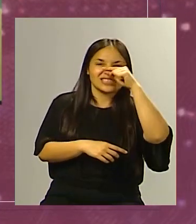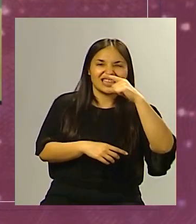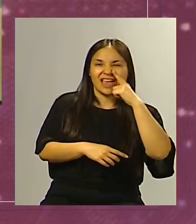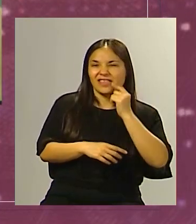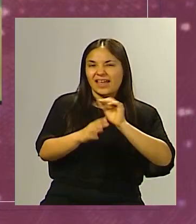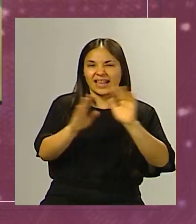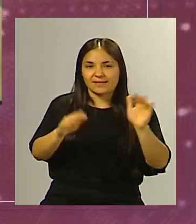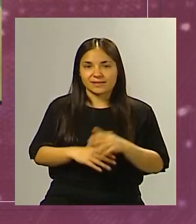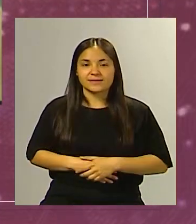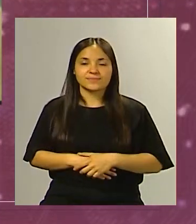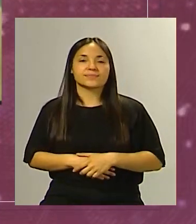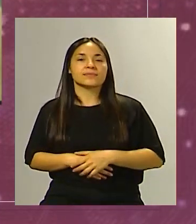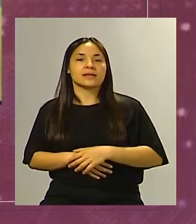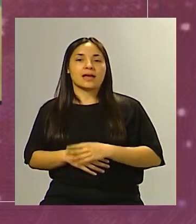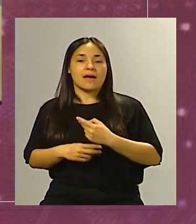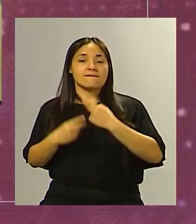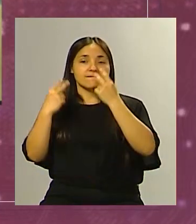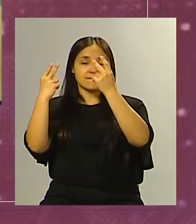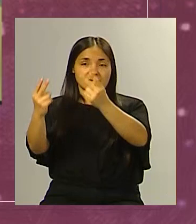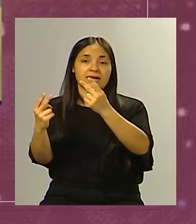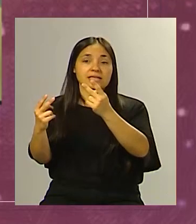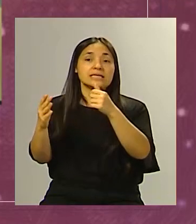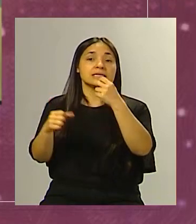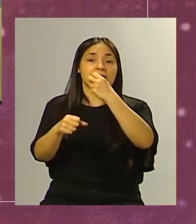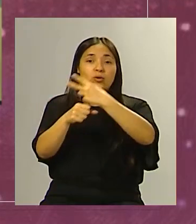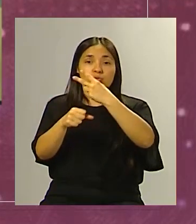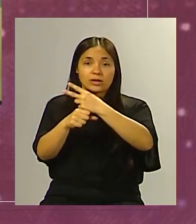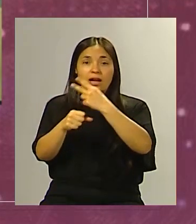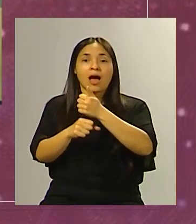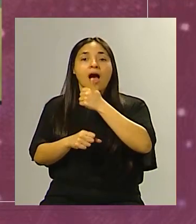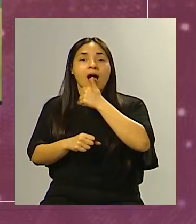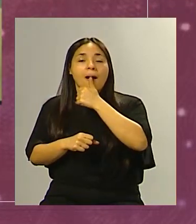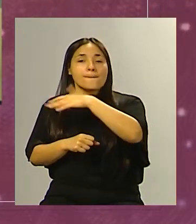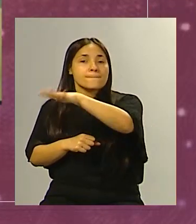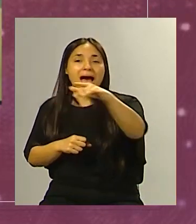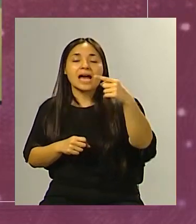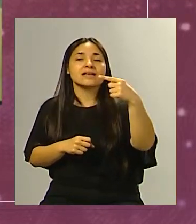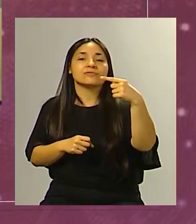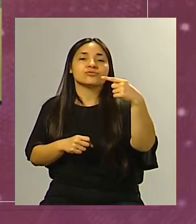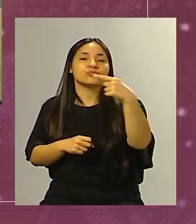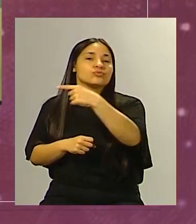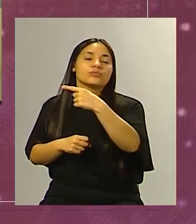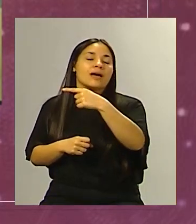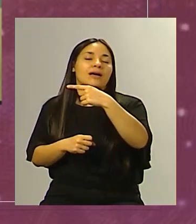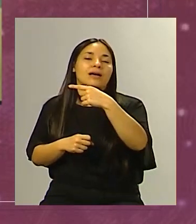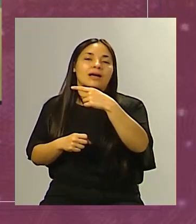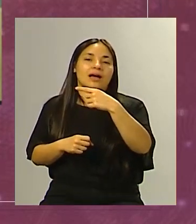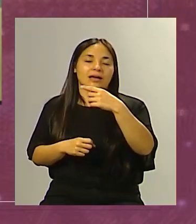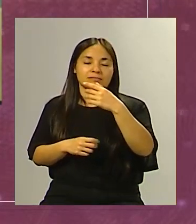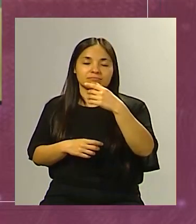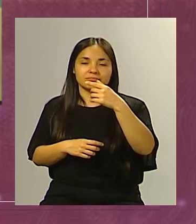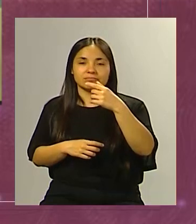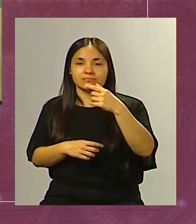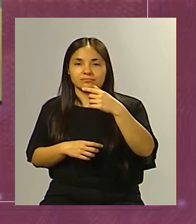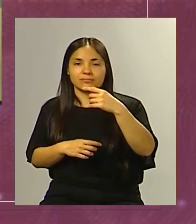¿El egresado secundario le elige como opción la costa atlántica o algún otro destino? Se me ocurre pensar, ya sé, Carlos